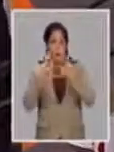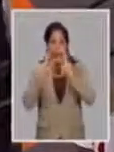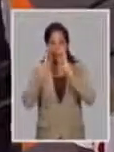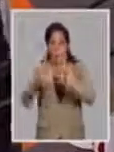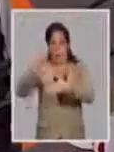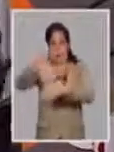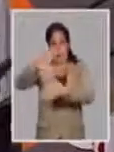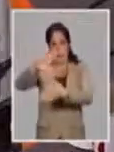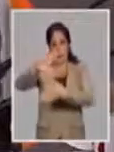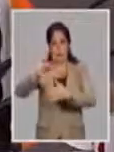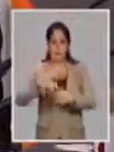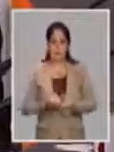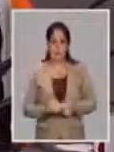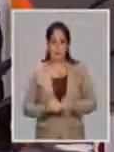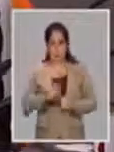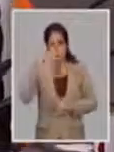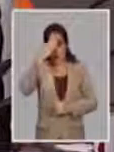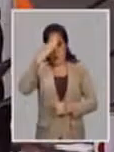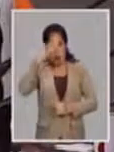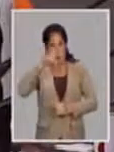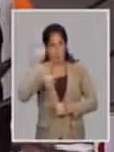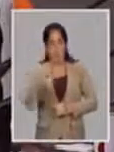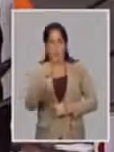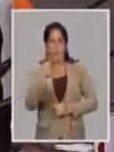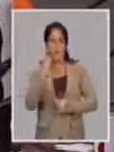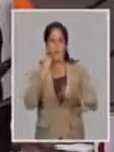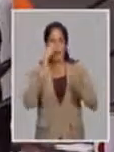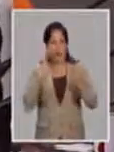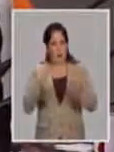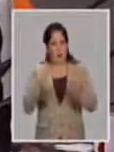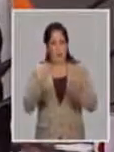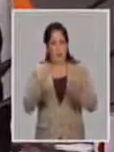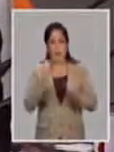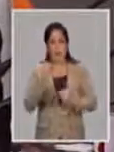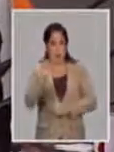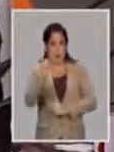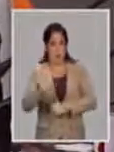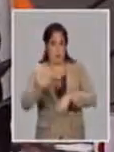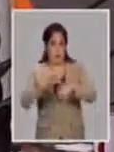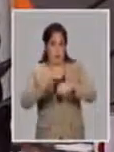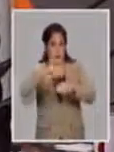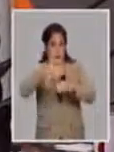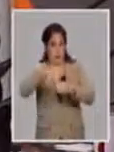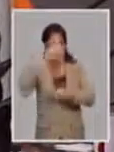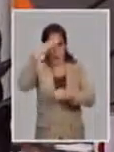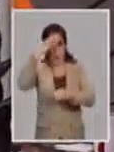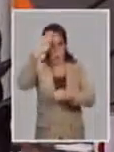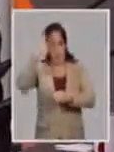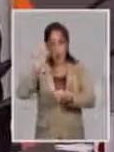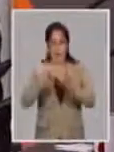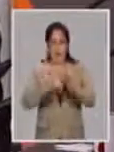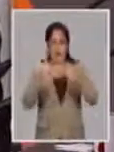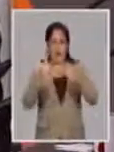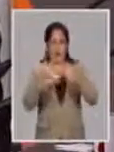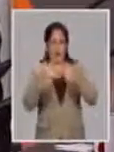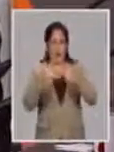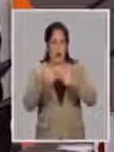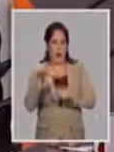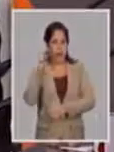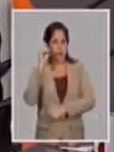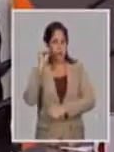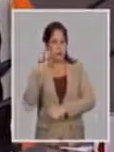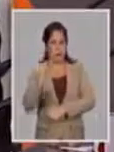también a pocos días de que Cuba llegue al primer año de los primeros casos que fueron diagnosticados por el IPK